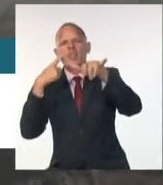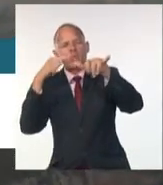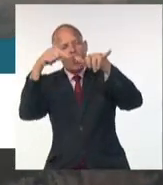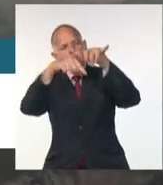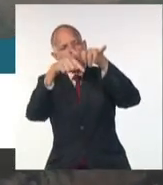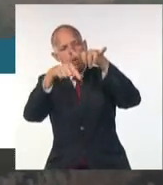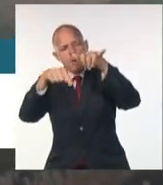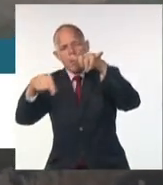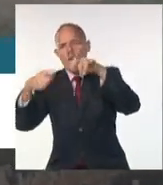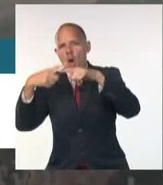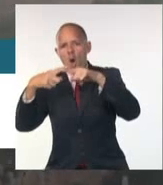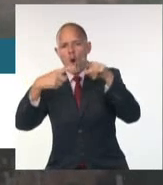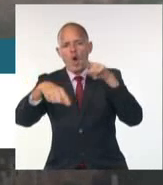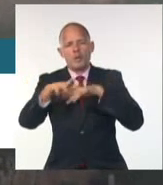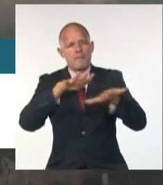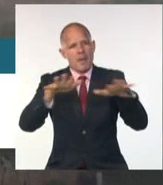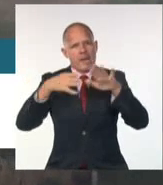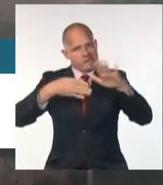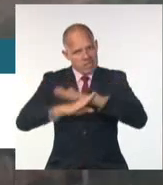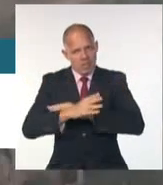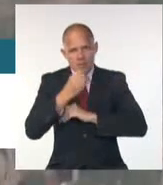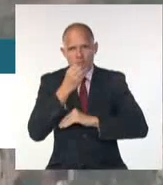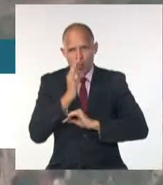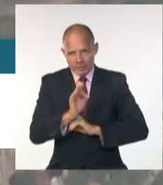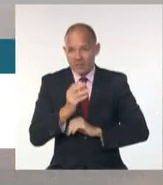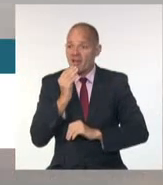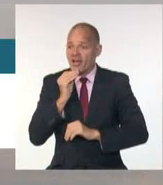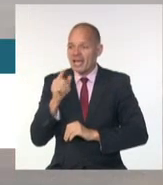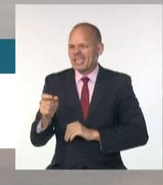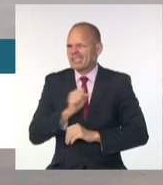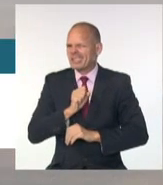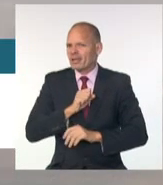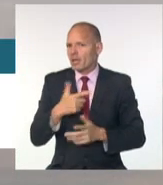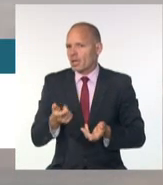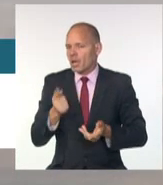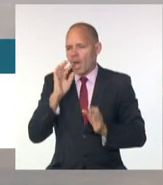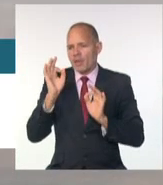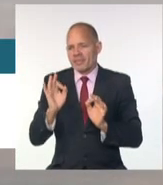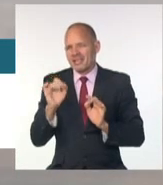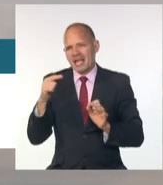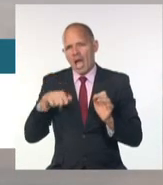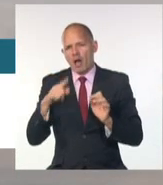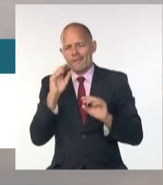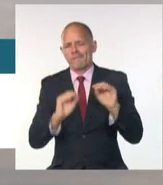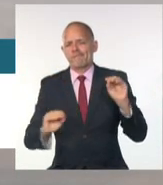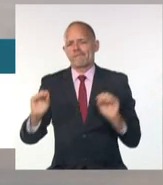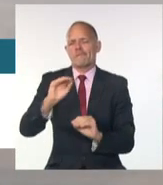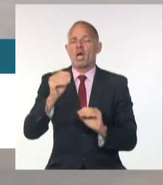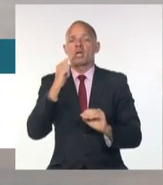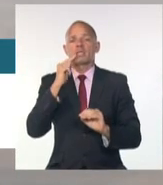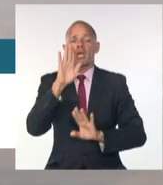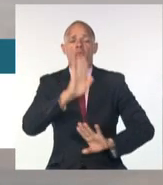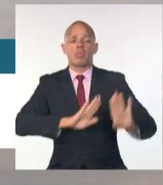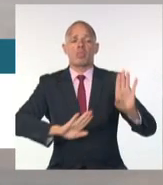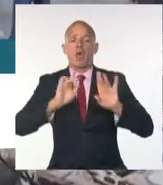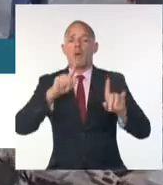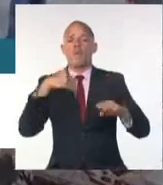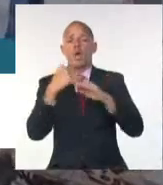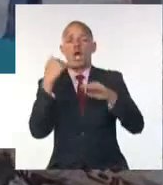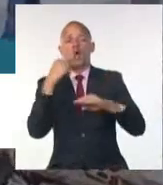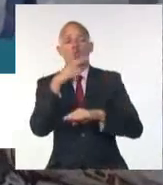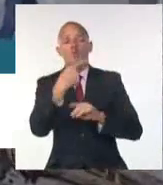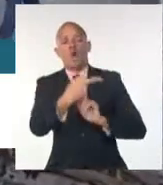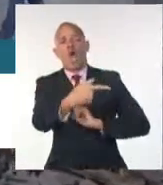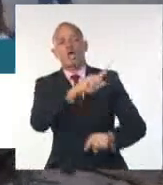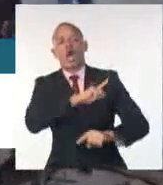una posible entrada. Tel Aviv pretende camuflajear la escalada bélica como una ofensiva en respuesta al lanzamiento de misiles por